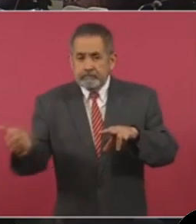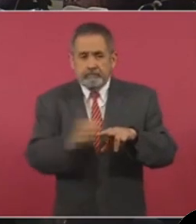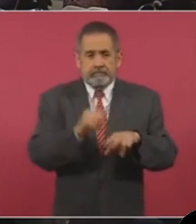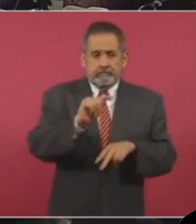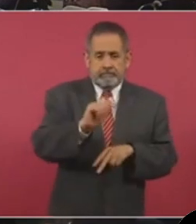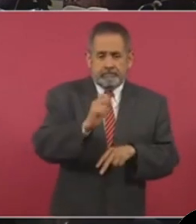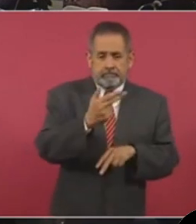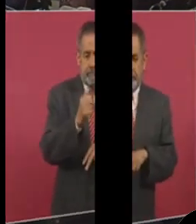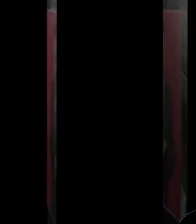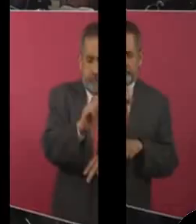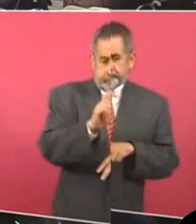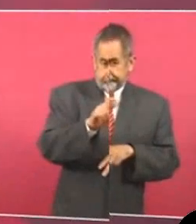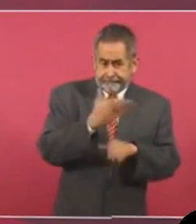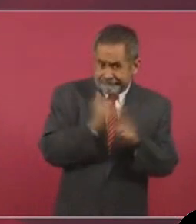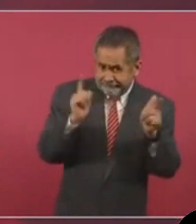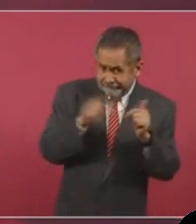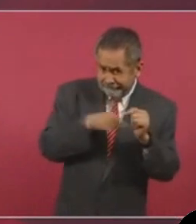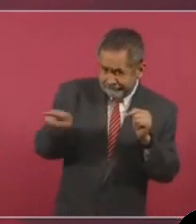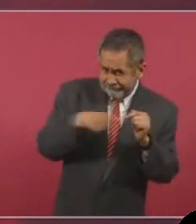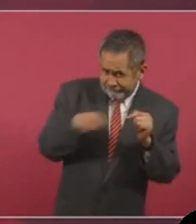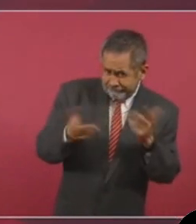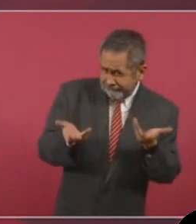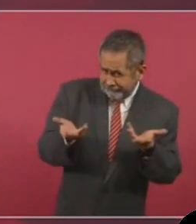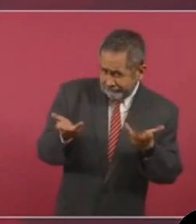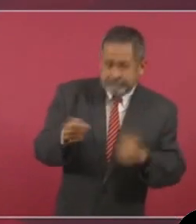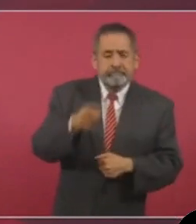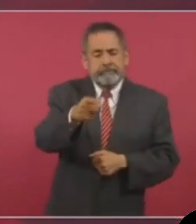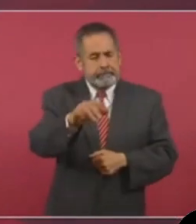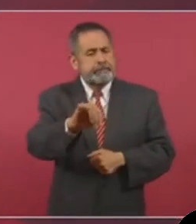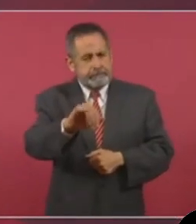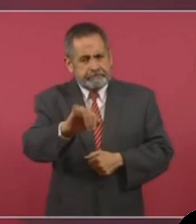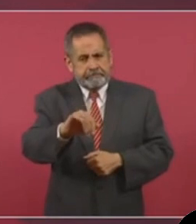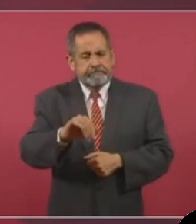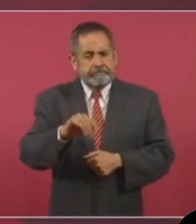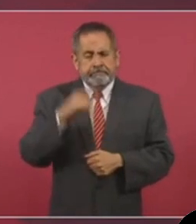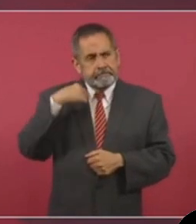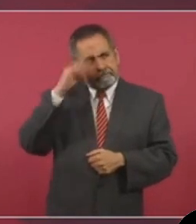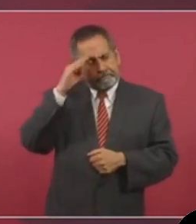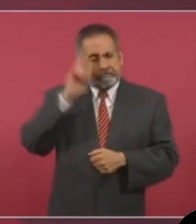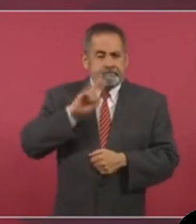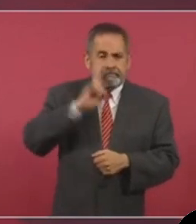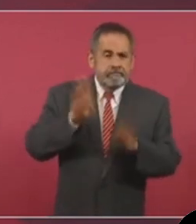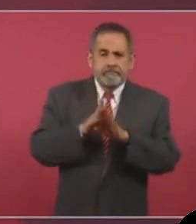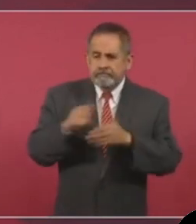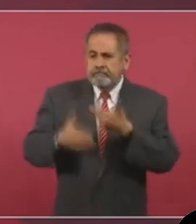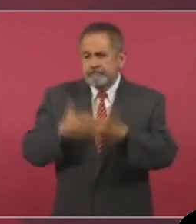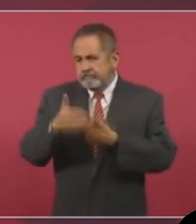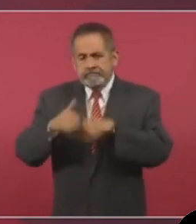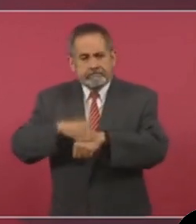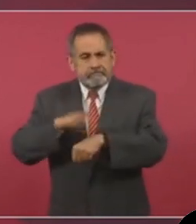sí se está buscando que se avance